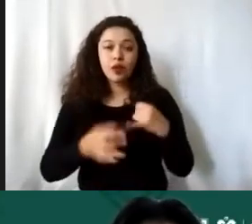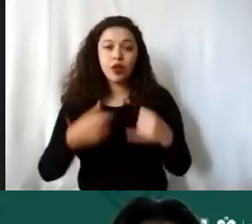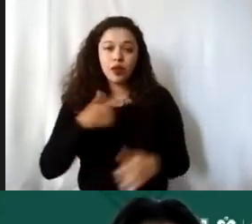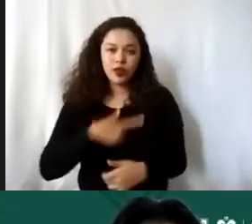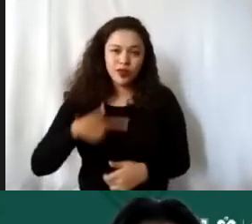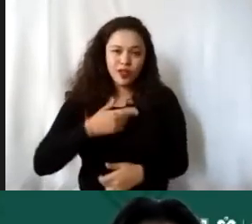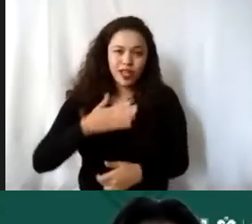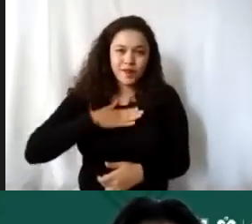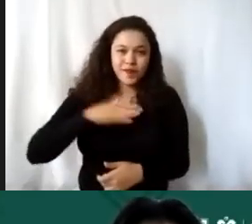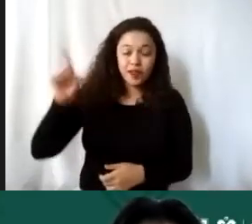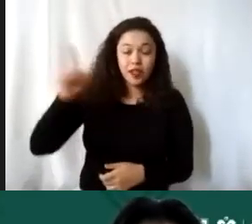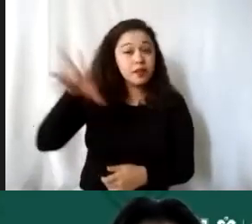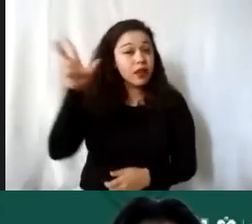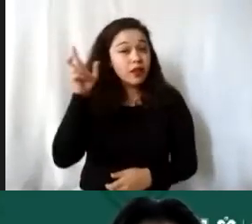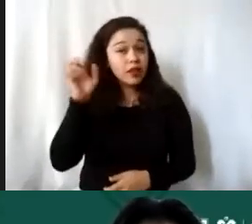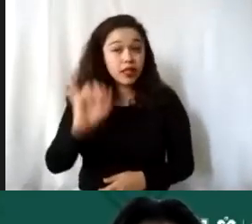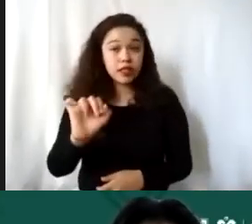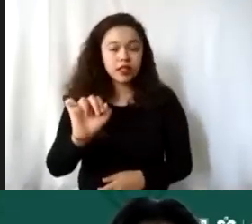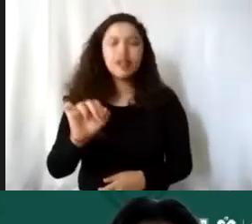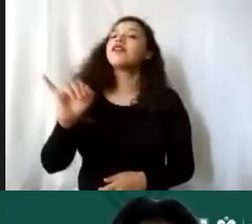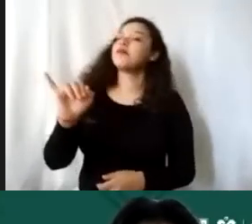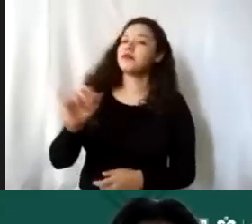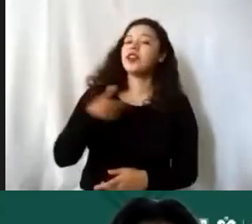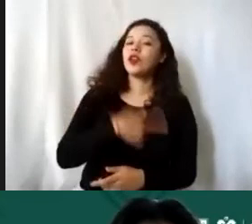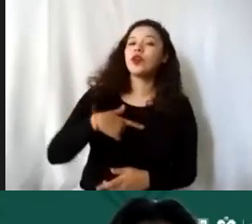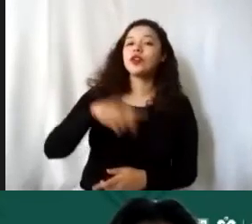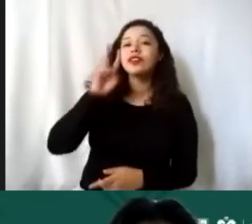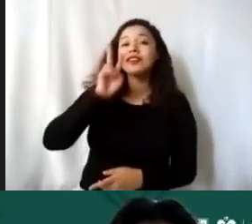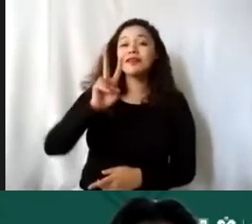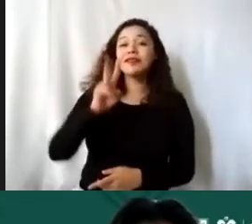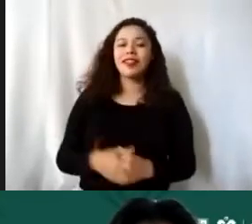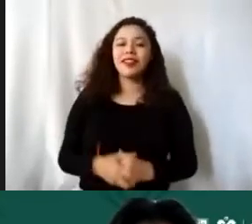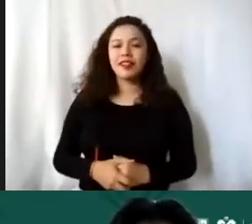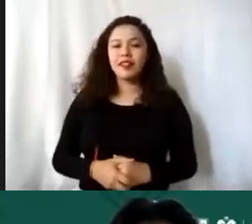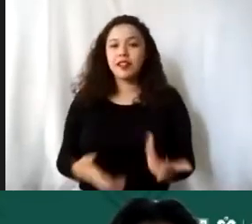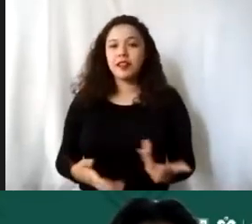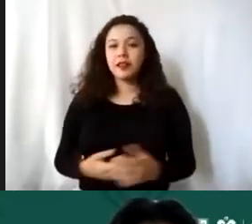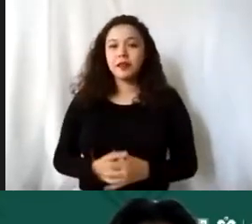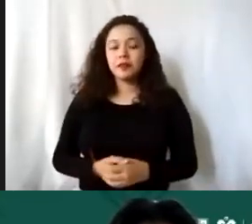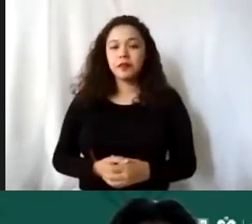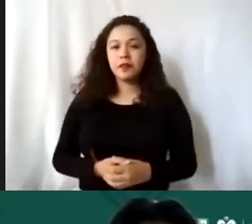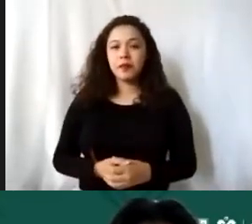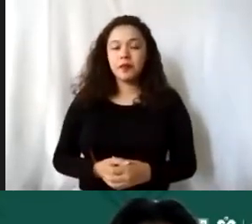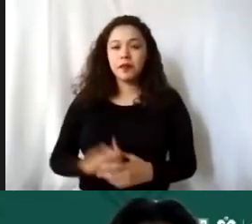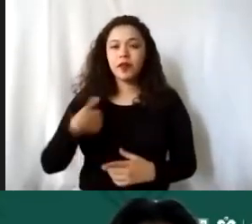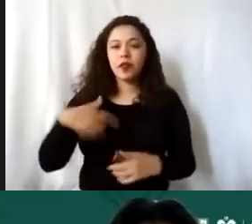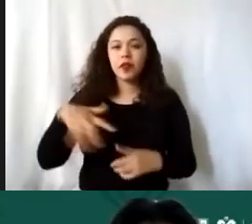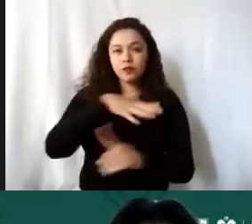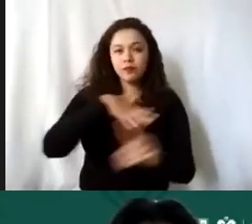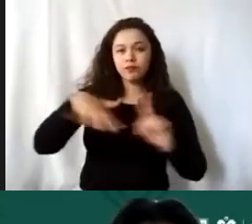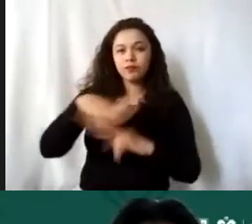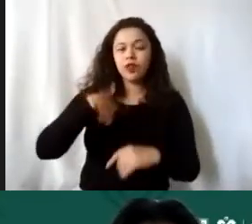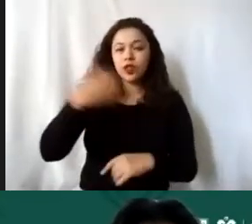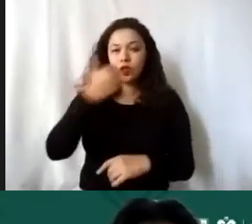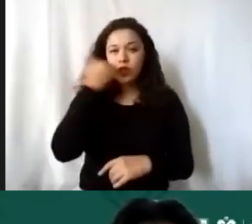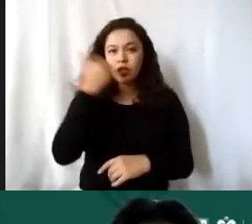escuchan? Sí. Ah, ok, qué gusto, maestra, verla. Bueno, como metiendo un poco en contexto, pues yo soy alumno de la